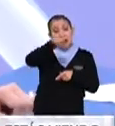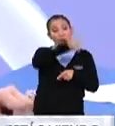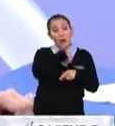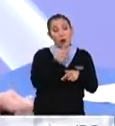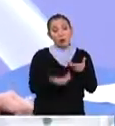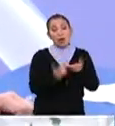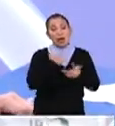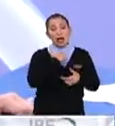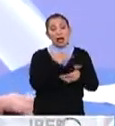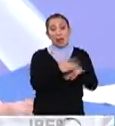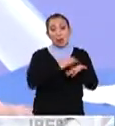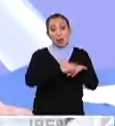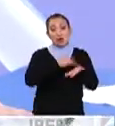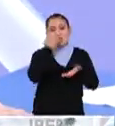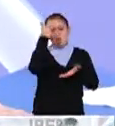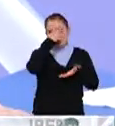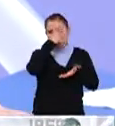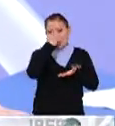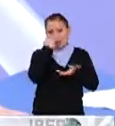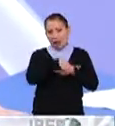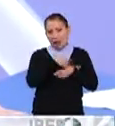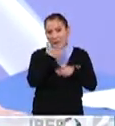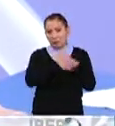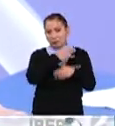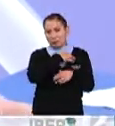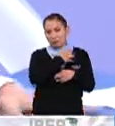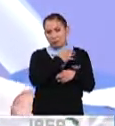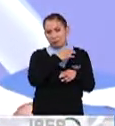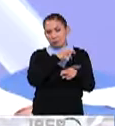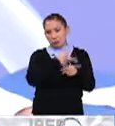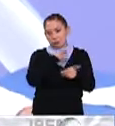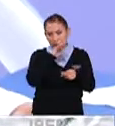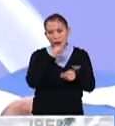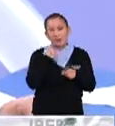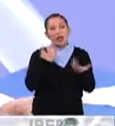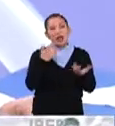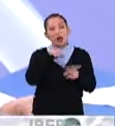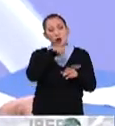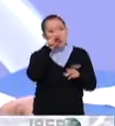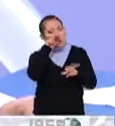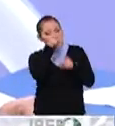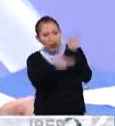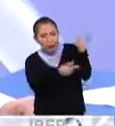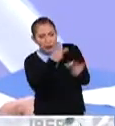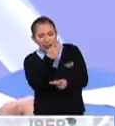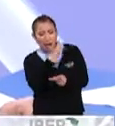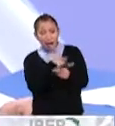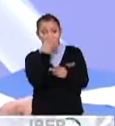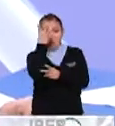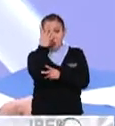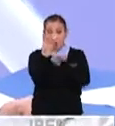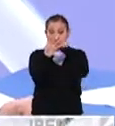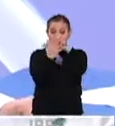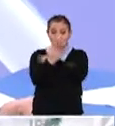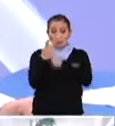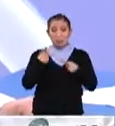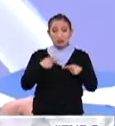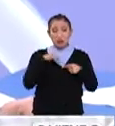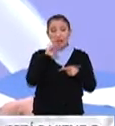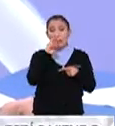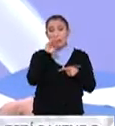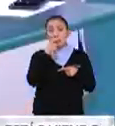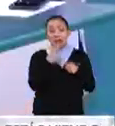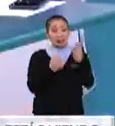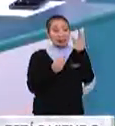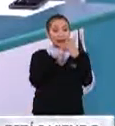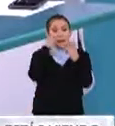finalmente políticamente a Donald Trump. En una encuesta del Pew Research Institute vemos como 3 de cada 4 republicanos piensan